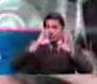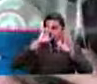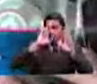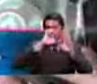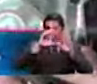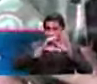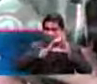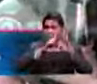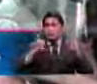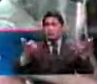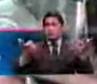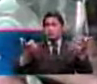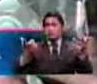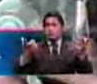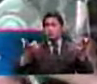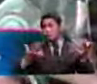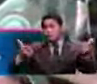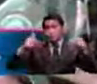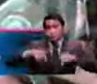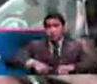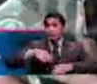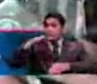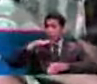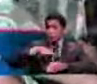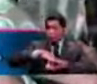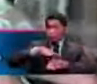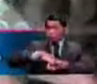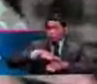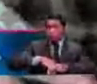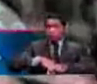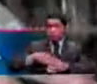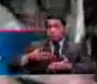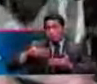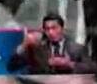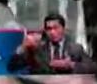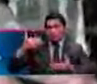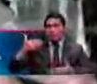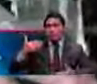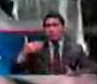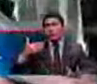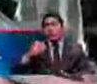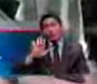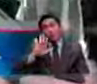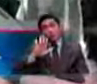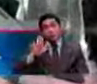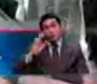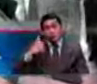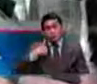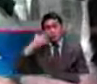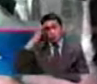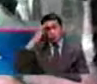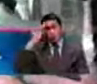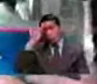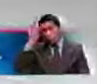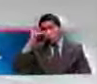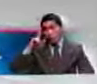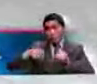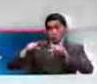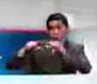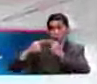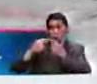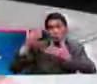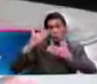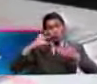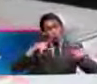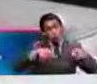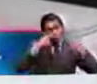votos mandan, y así se ha venido evidenciando en estos días. Así es que no la debemos dejar de lado esta preocupación, y debe ser una preocupación del país. Al